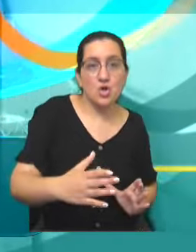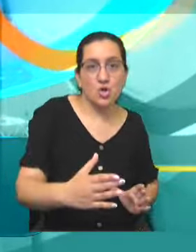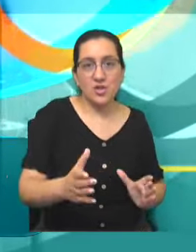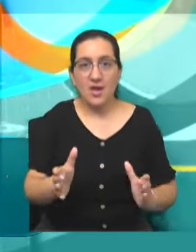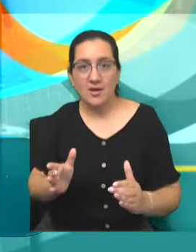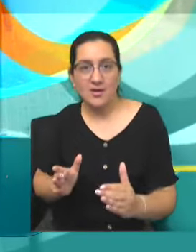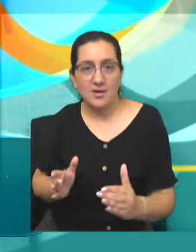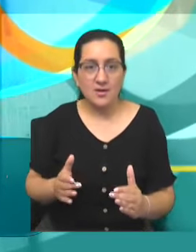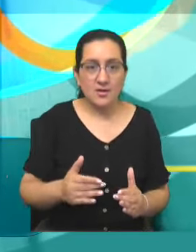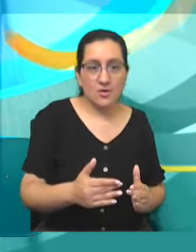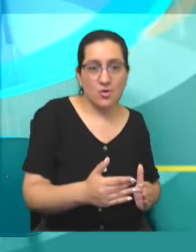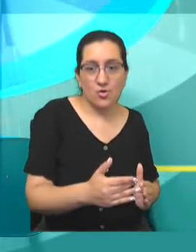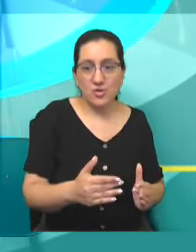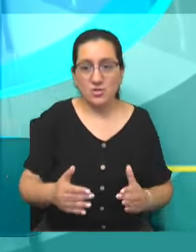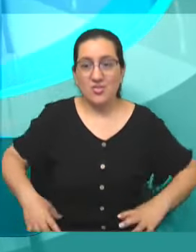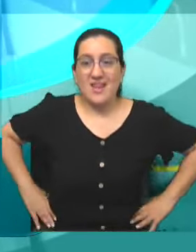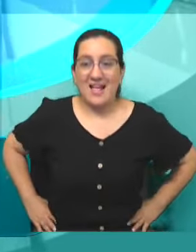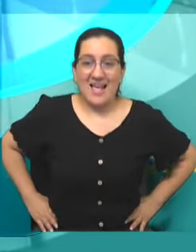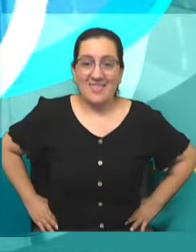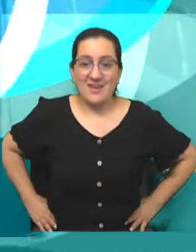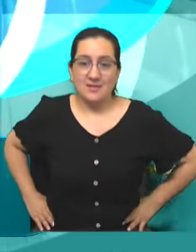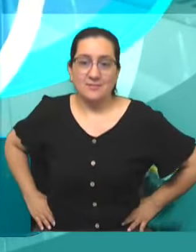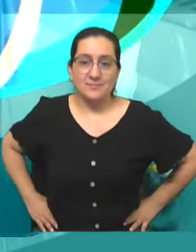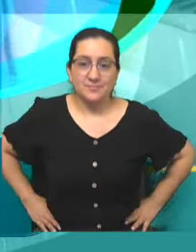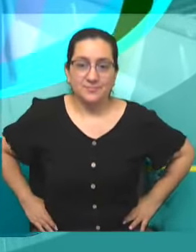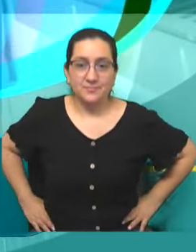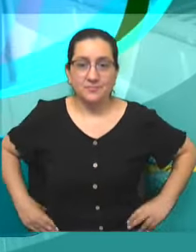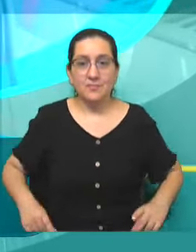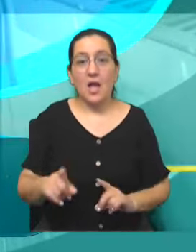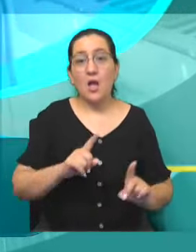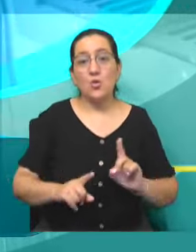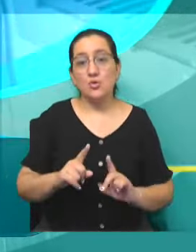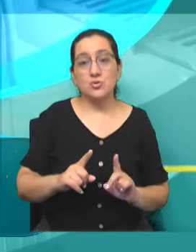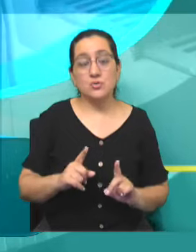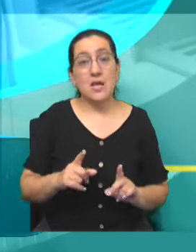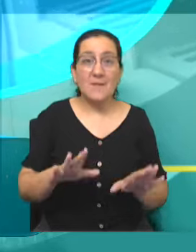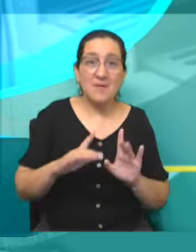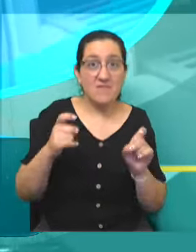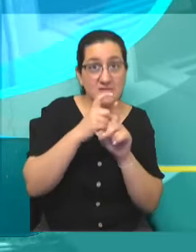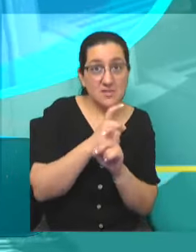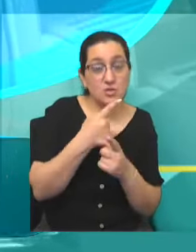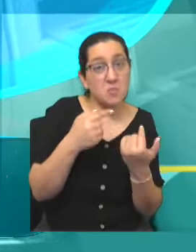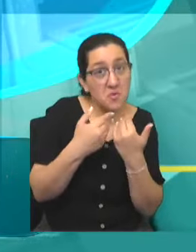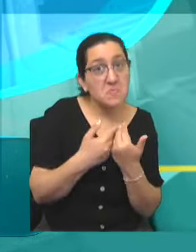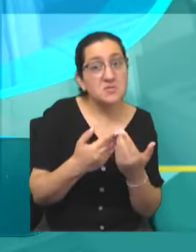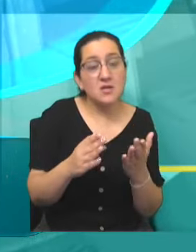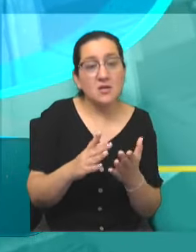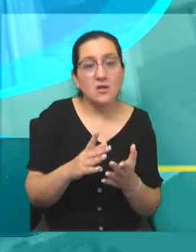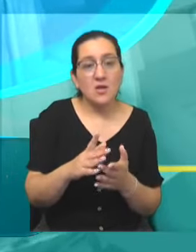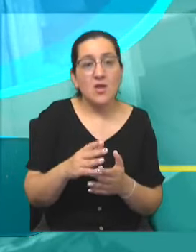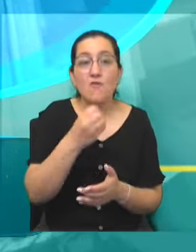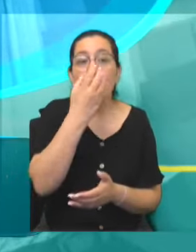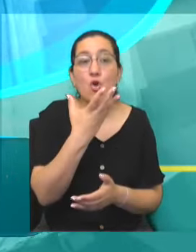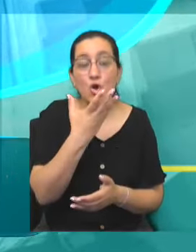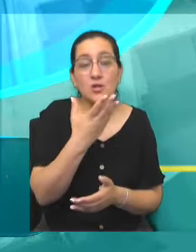de rotación interna, de rotación externa, pero hay gente que se le complica hacer estos gestos. Entonces puede empezar por ejercicios, bueno, ahí Florencia lo está probando,